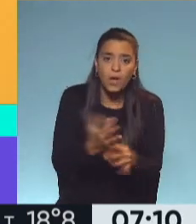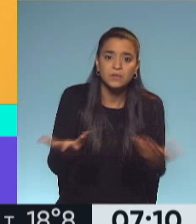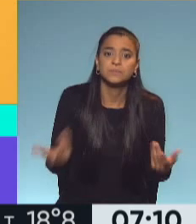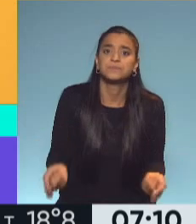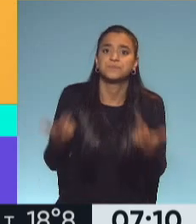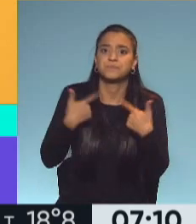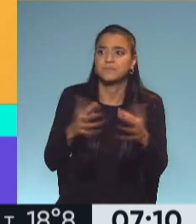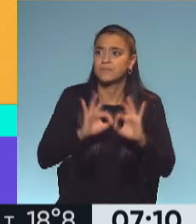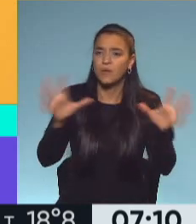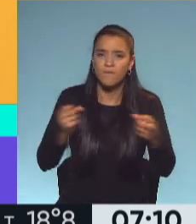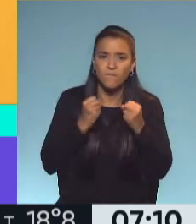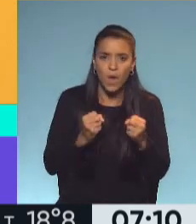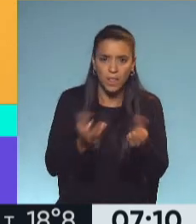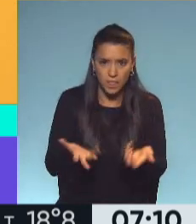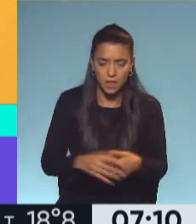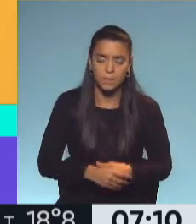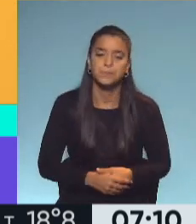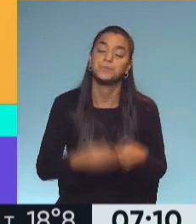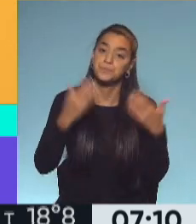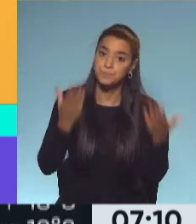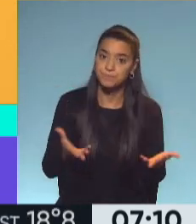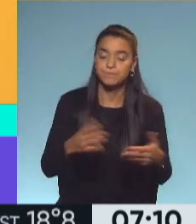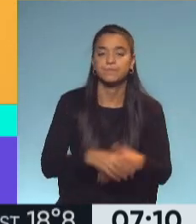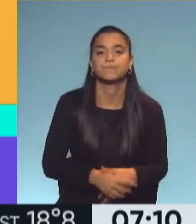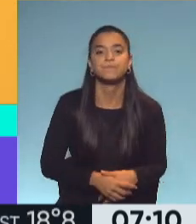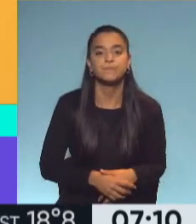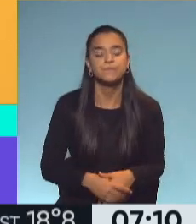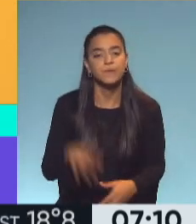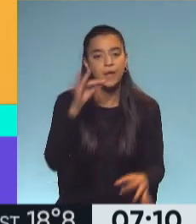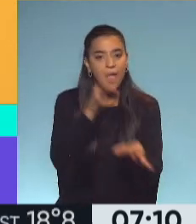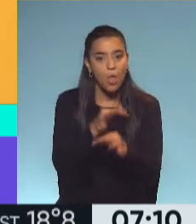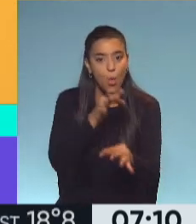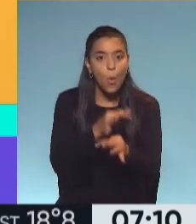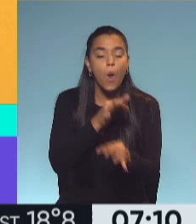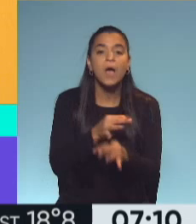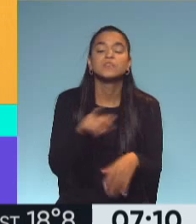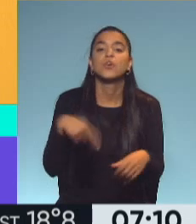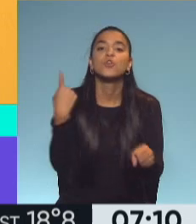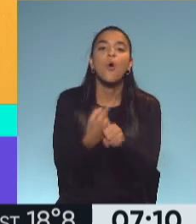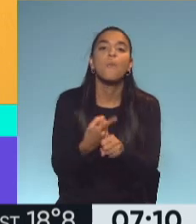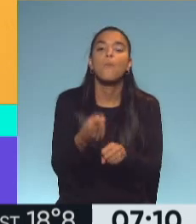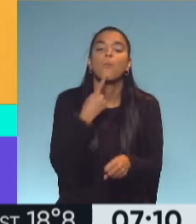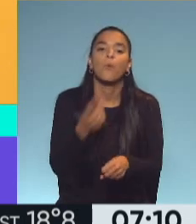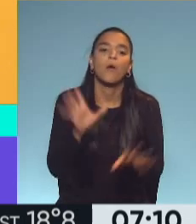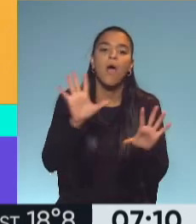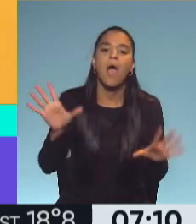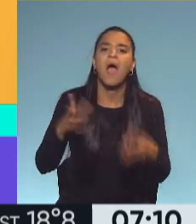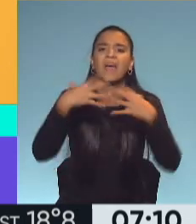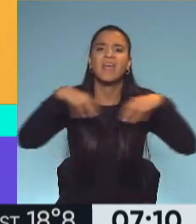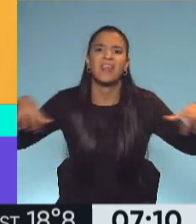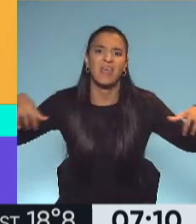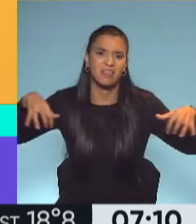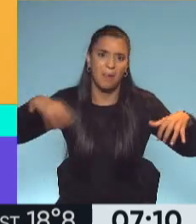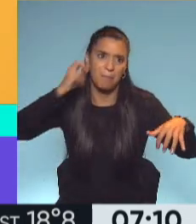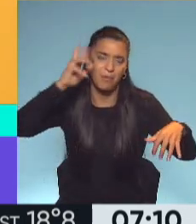nuestra democracia. Por eso, la educación no puede ser un motivo para profundizar la grieta.